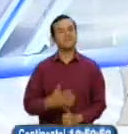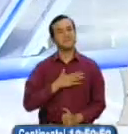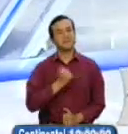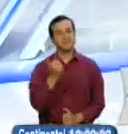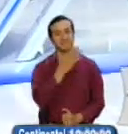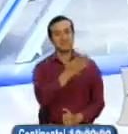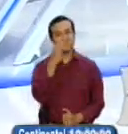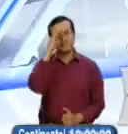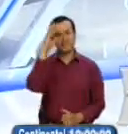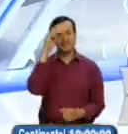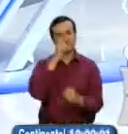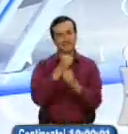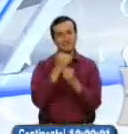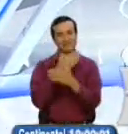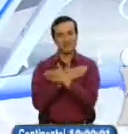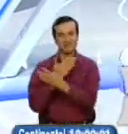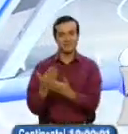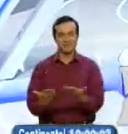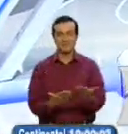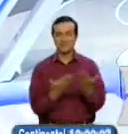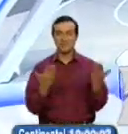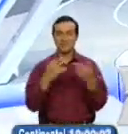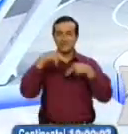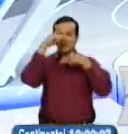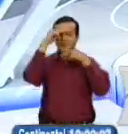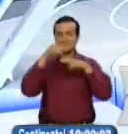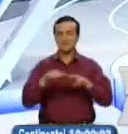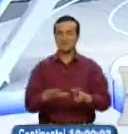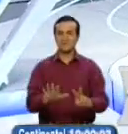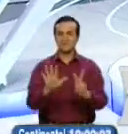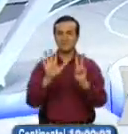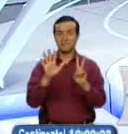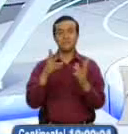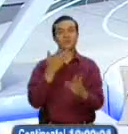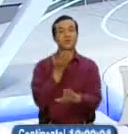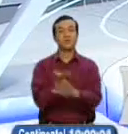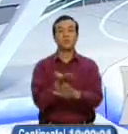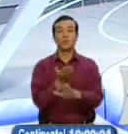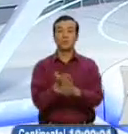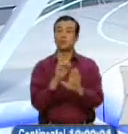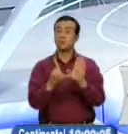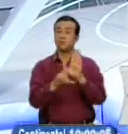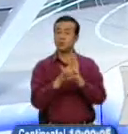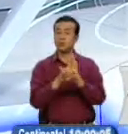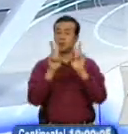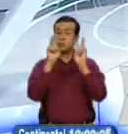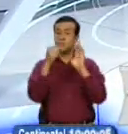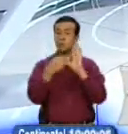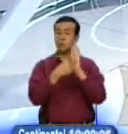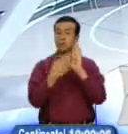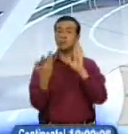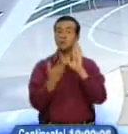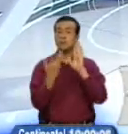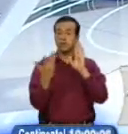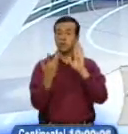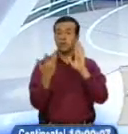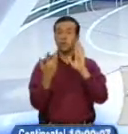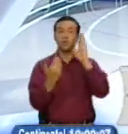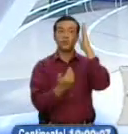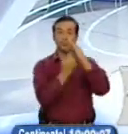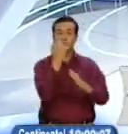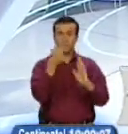¿Cómo están ustedes? Muy buenas noches. Bienvenidos, bienvenidas a Noticias 7, una propuesta de ley tributaria en la que no están incluidos